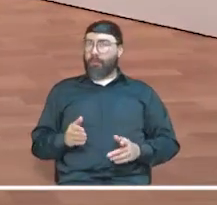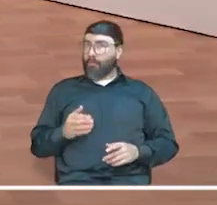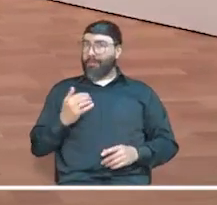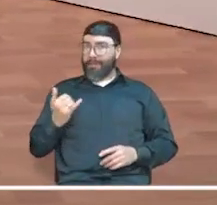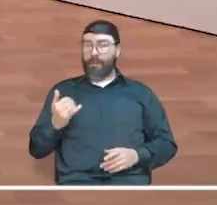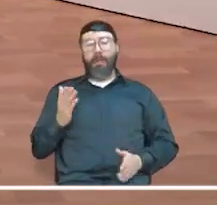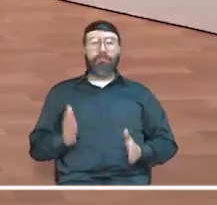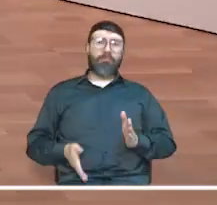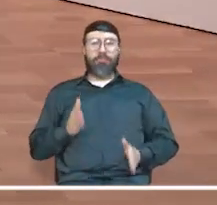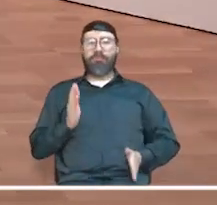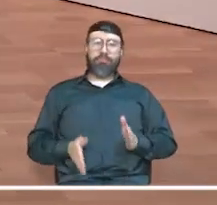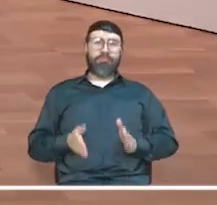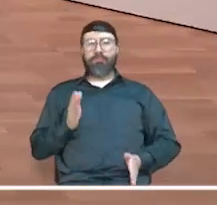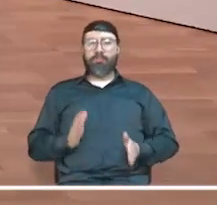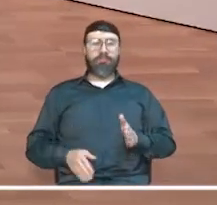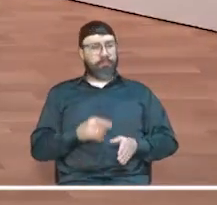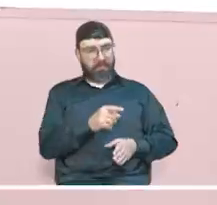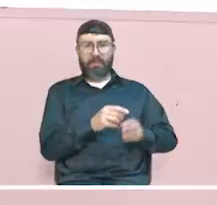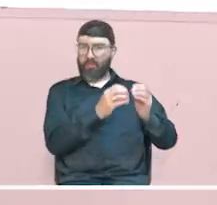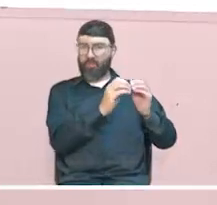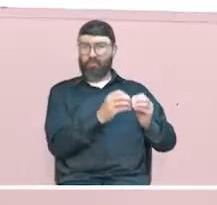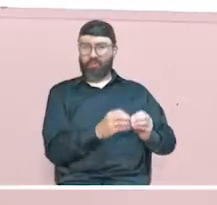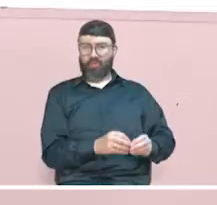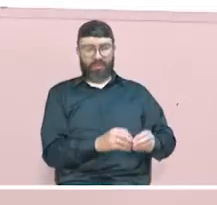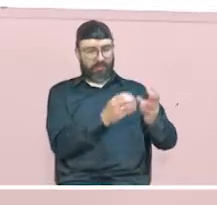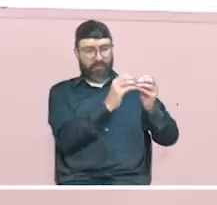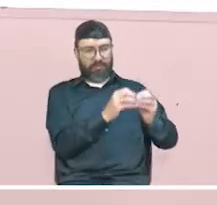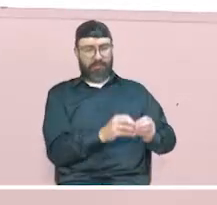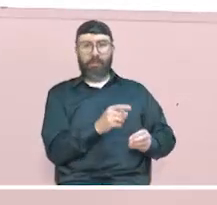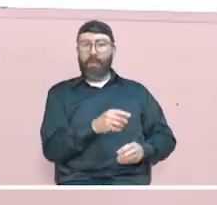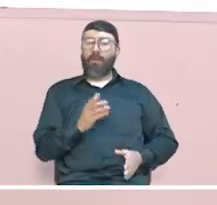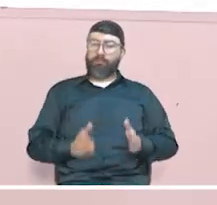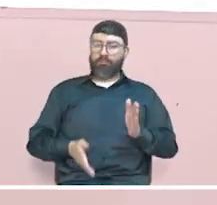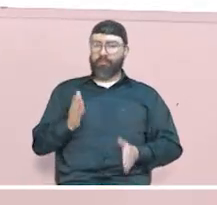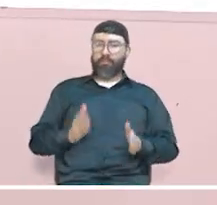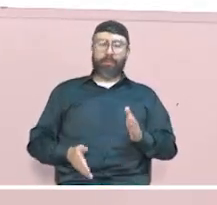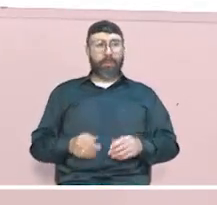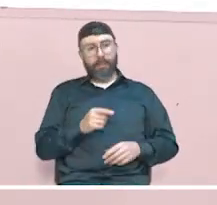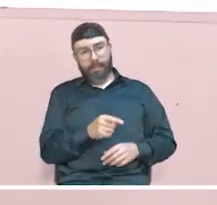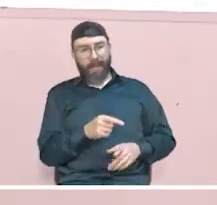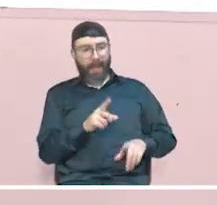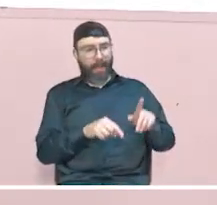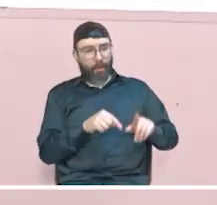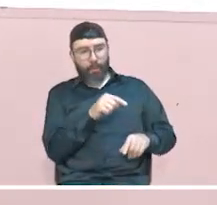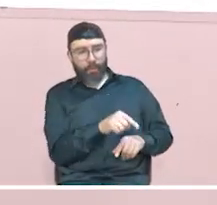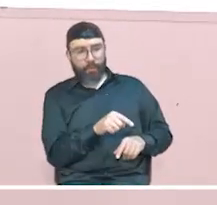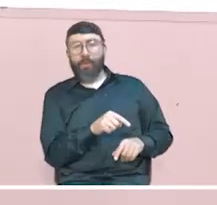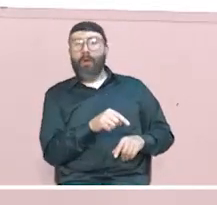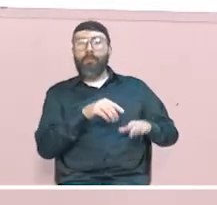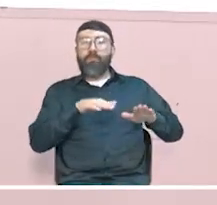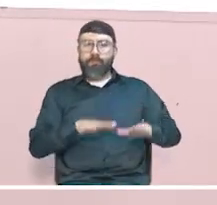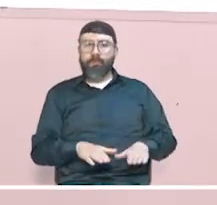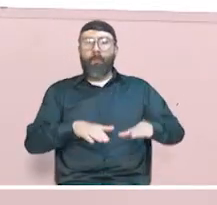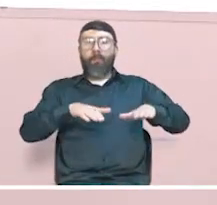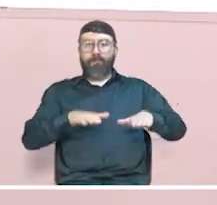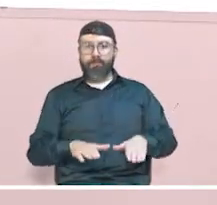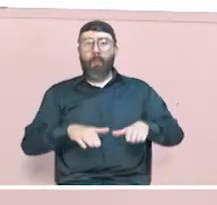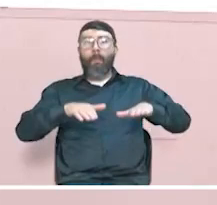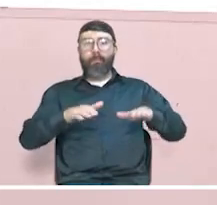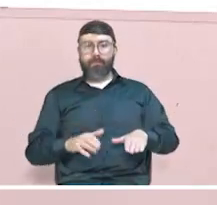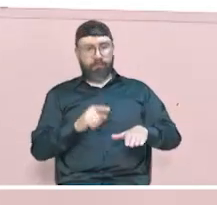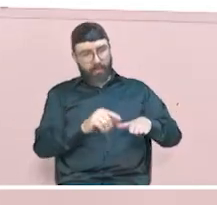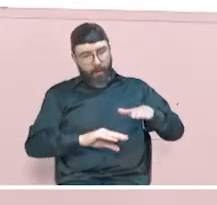produjeron y se llevaron, realmente algunos generaban mayor absorción del impacto y,